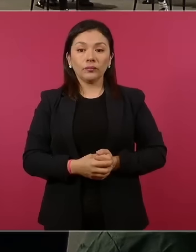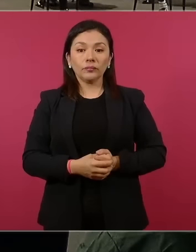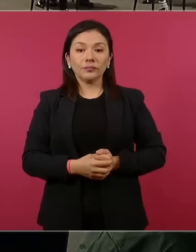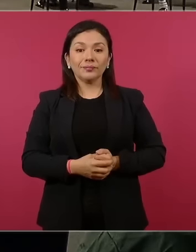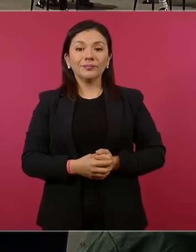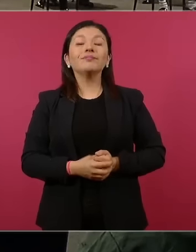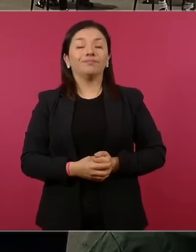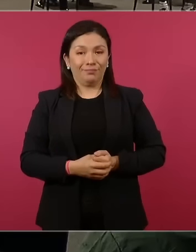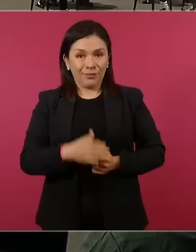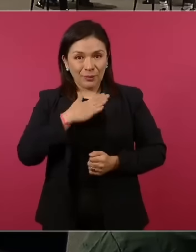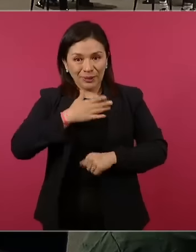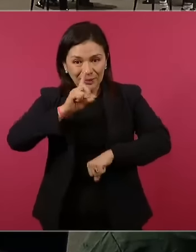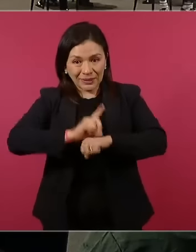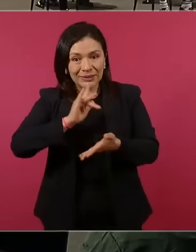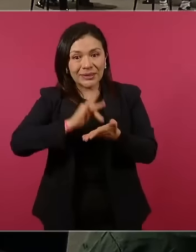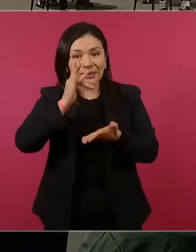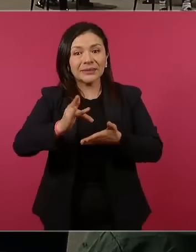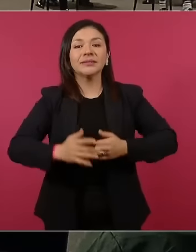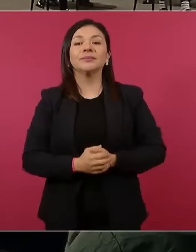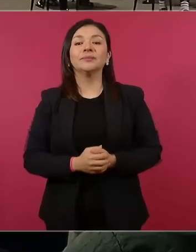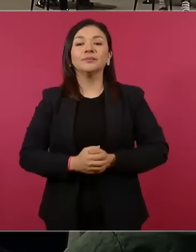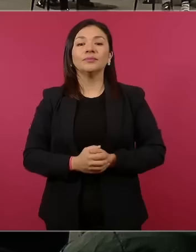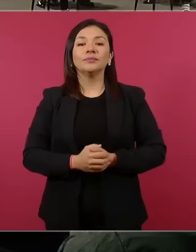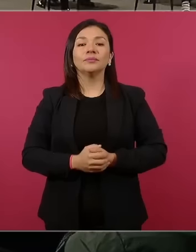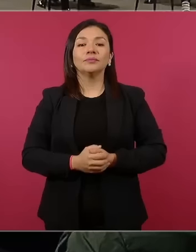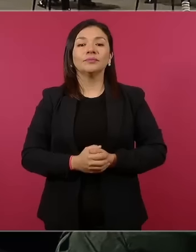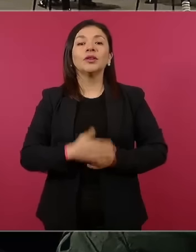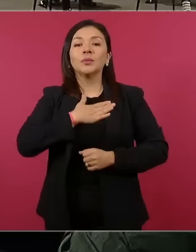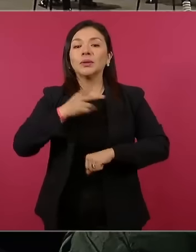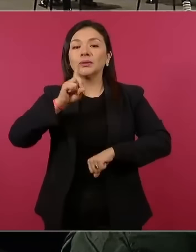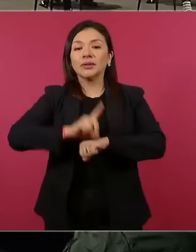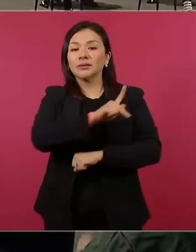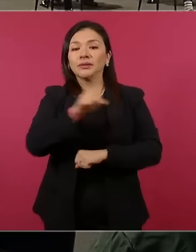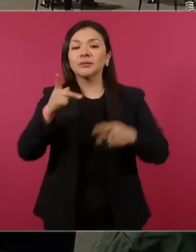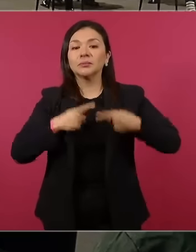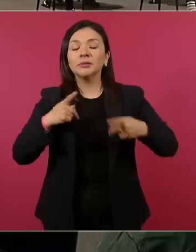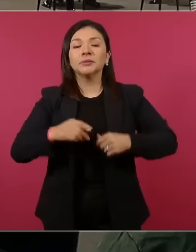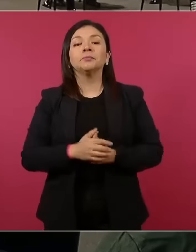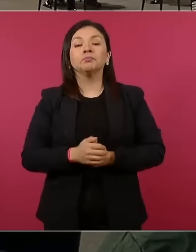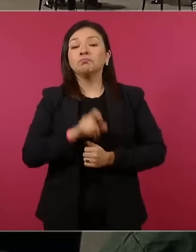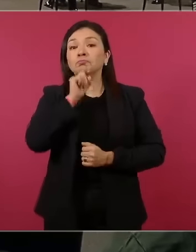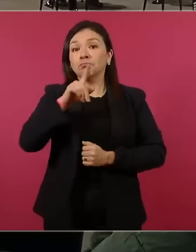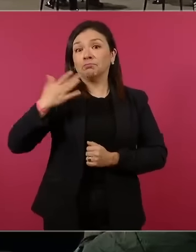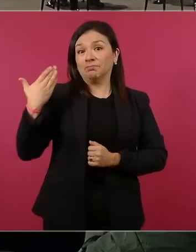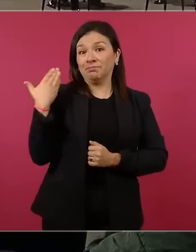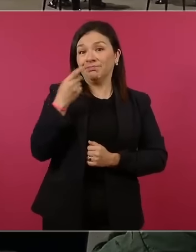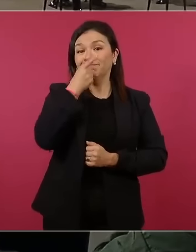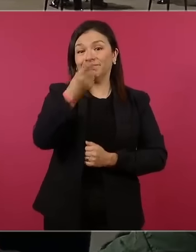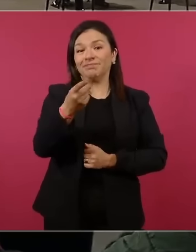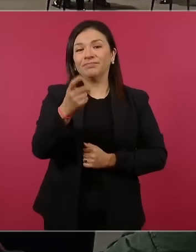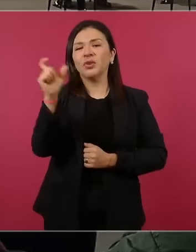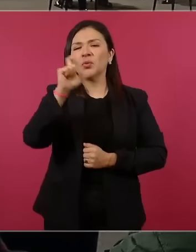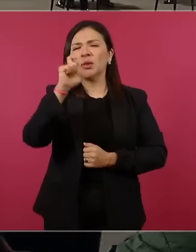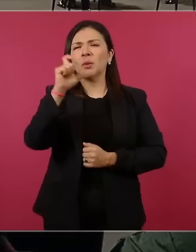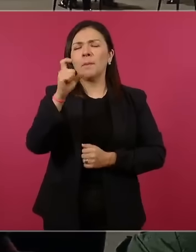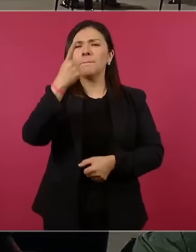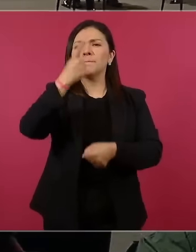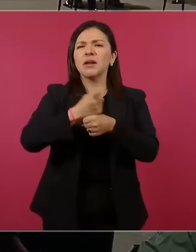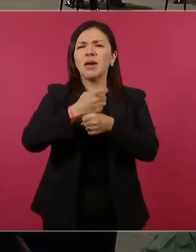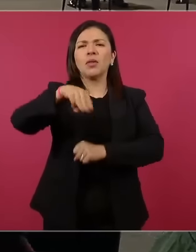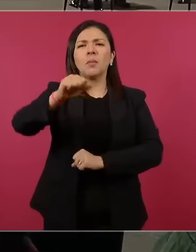Muchas gracias. Muy buenos días, presidente. Muy buenos días a todas y a todos. Como se comentó, el 1 de